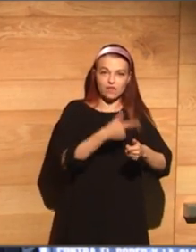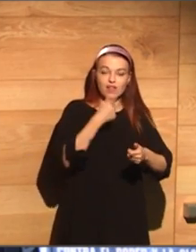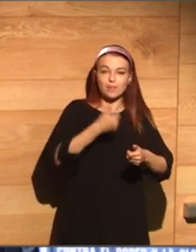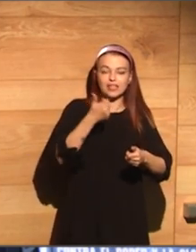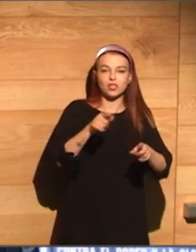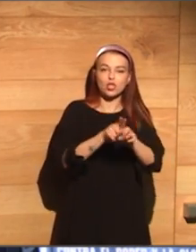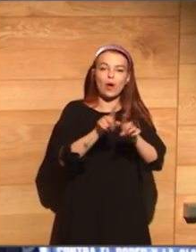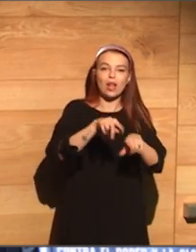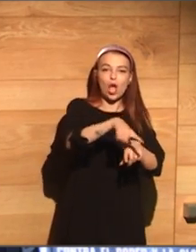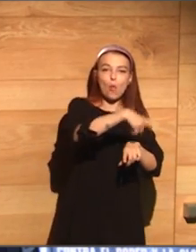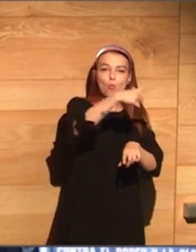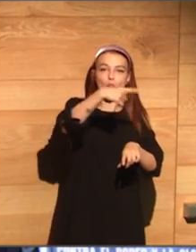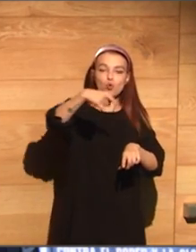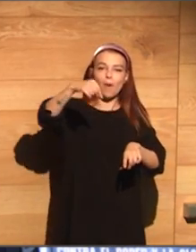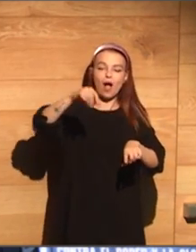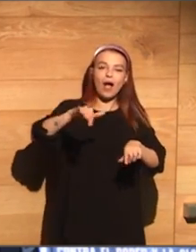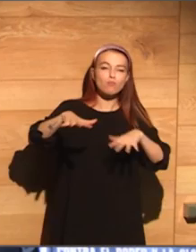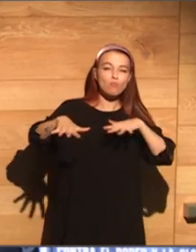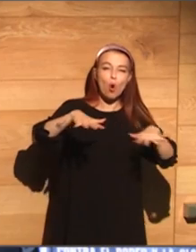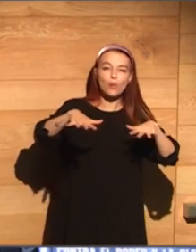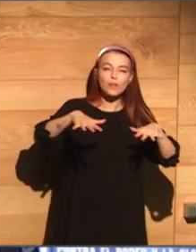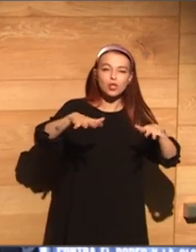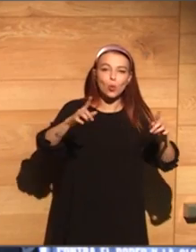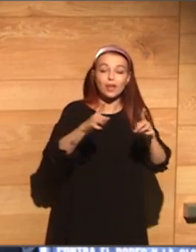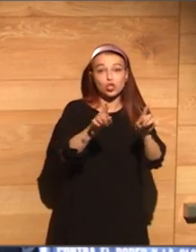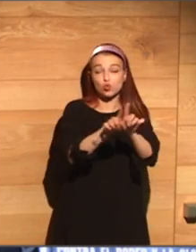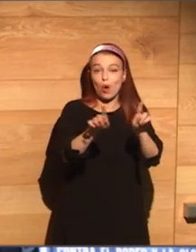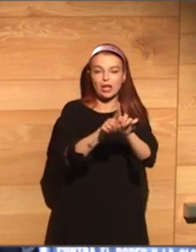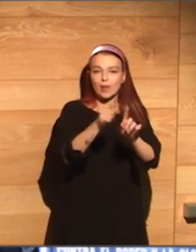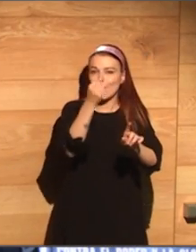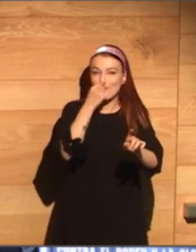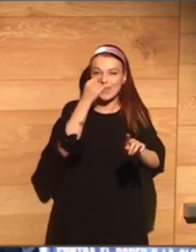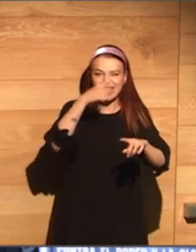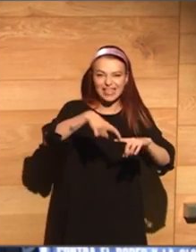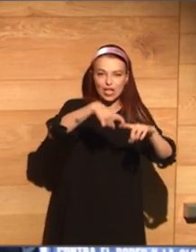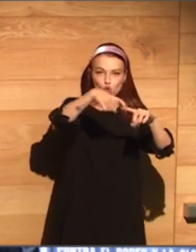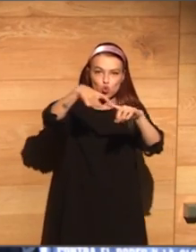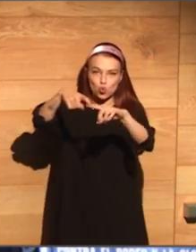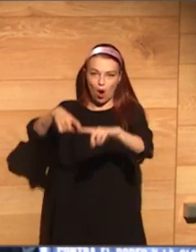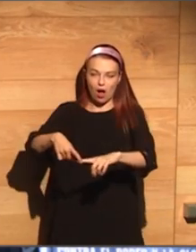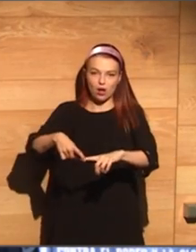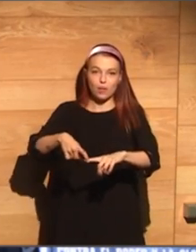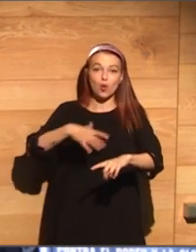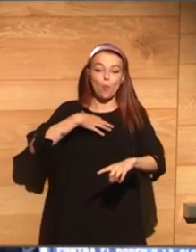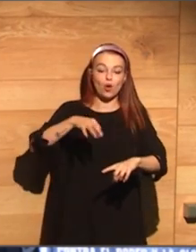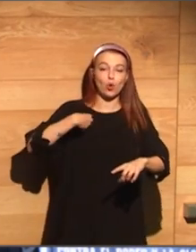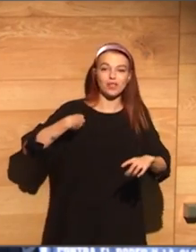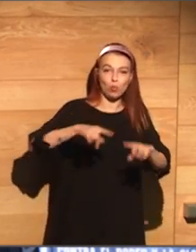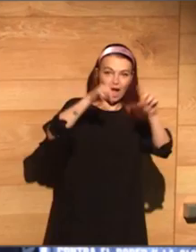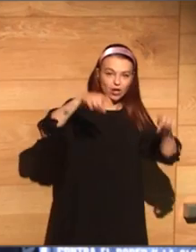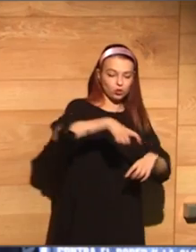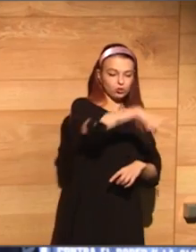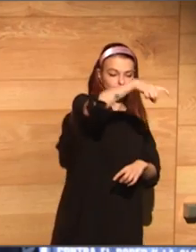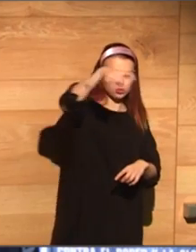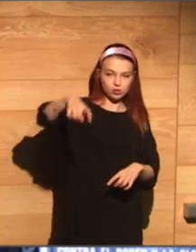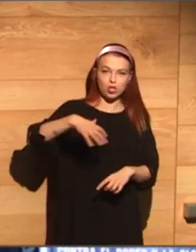un movimiento pequeño. Es decir, es una mini grúa, por decirlo así, pero permite hacer movimientos de arco hacia los lados